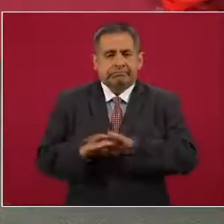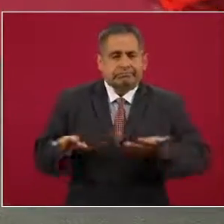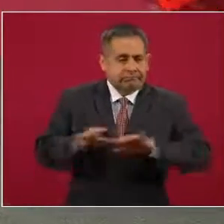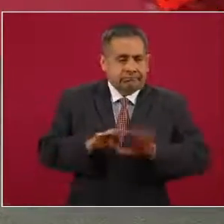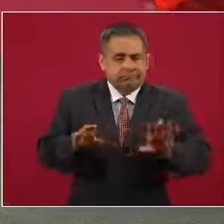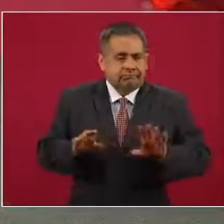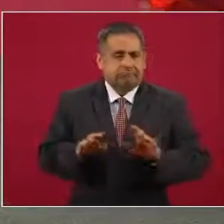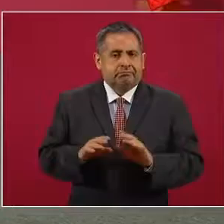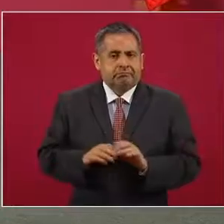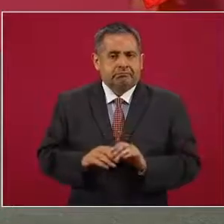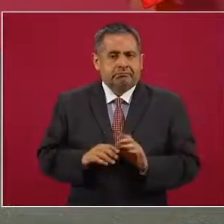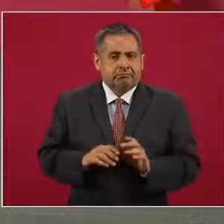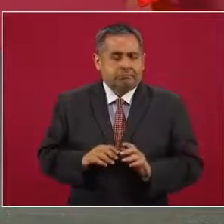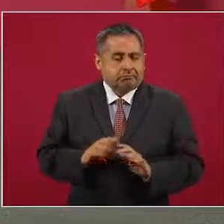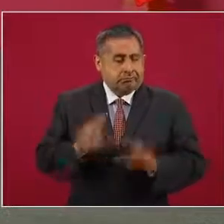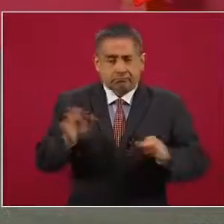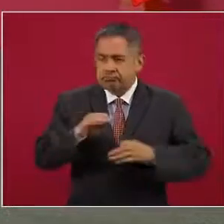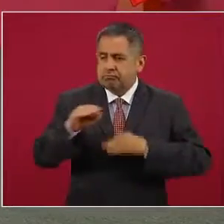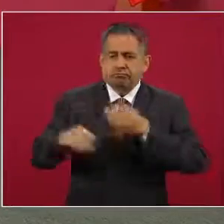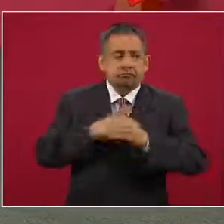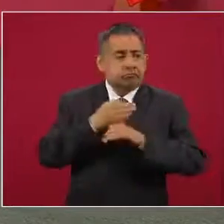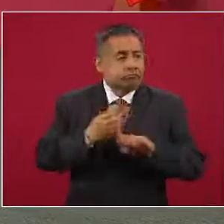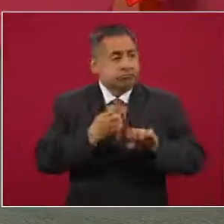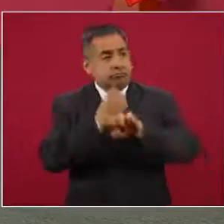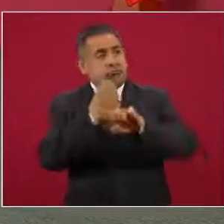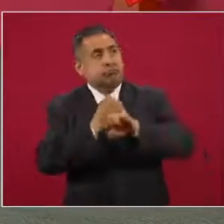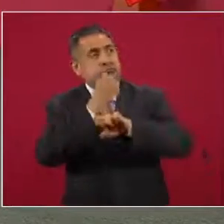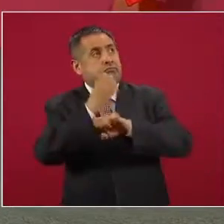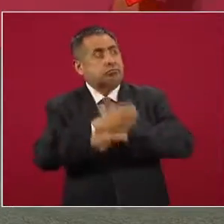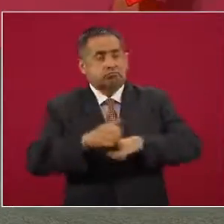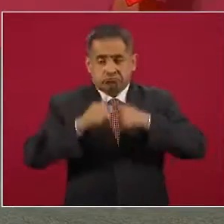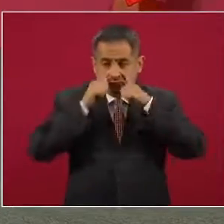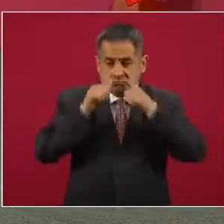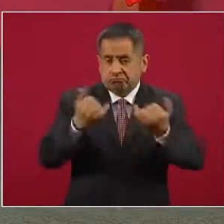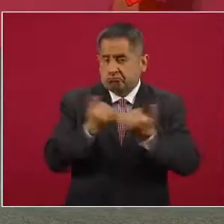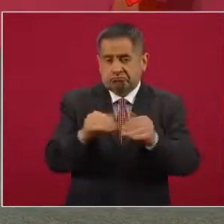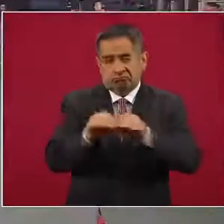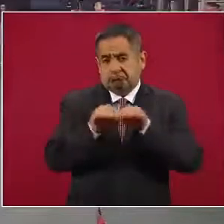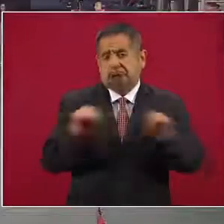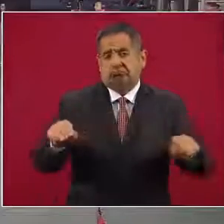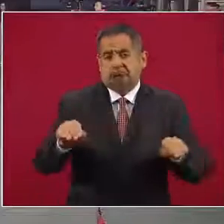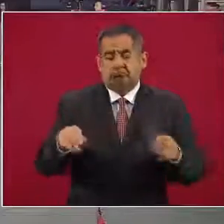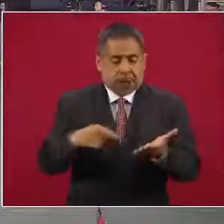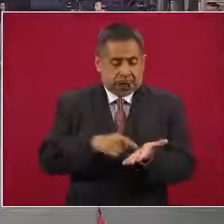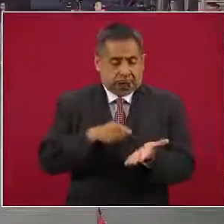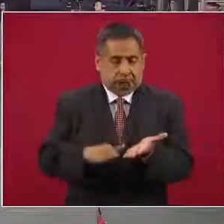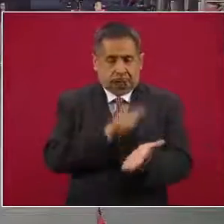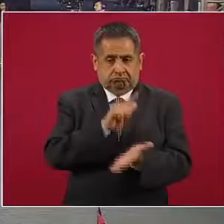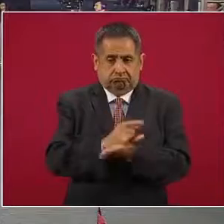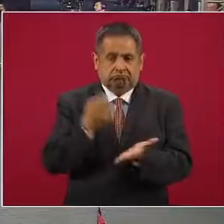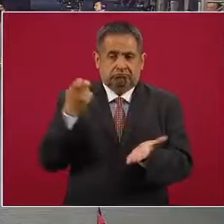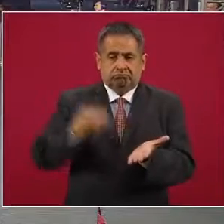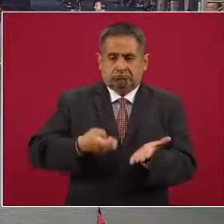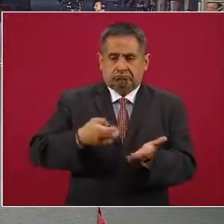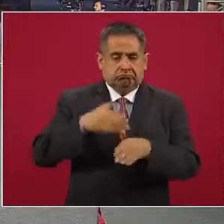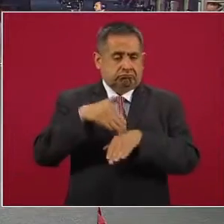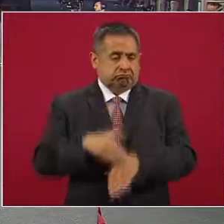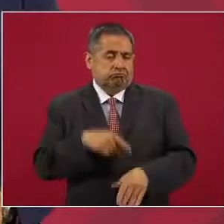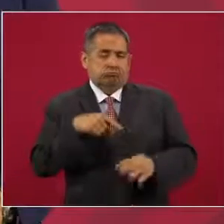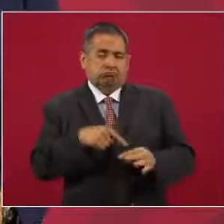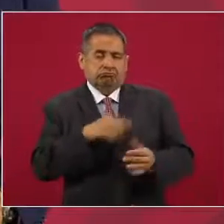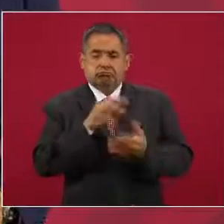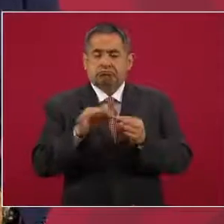se trata a todos los estados por igual, de conformidad con la legalidad, y